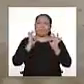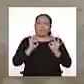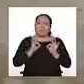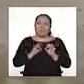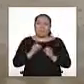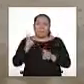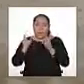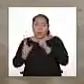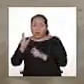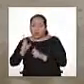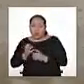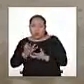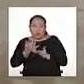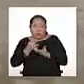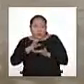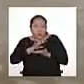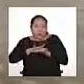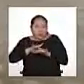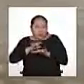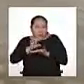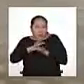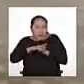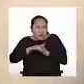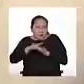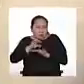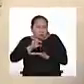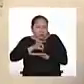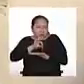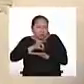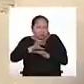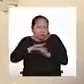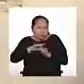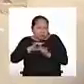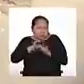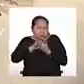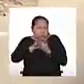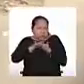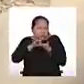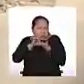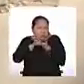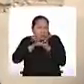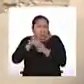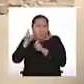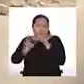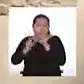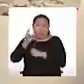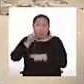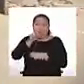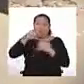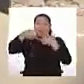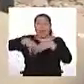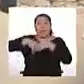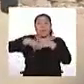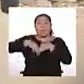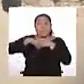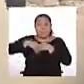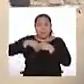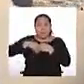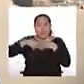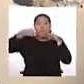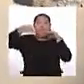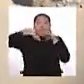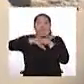la ambición, de la codicia. Un grupo de personas, una empresa, ingresó al sitio